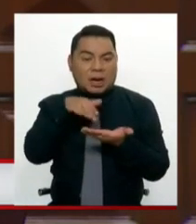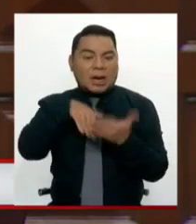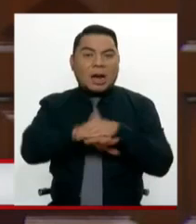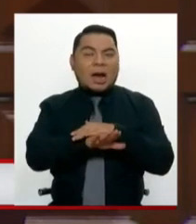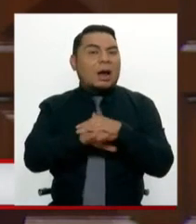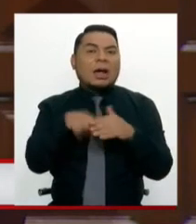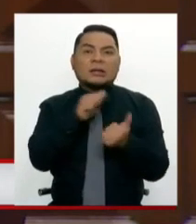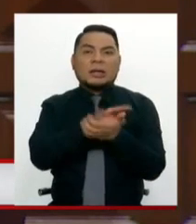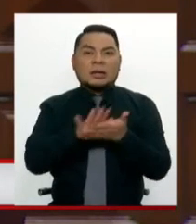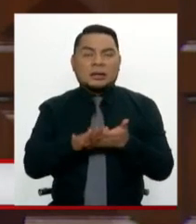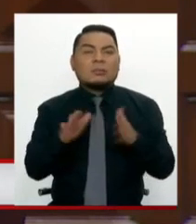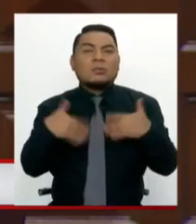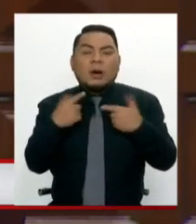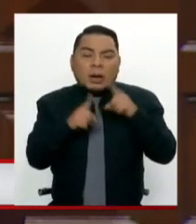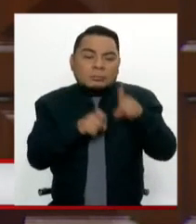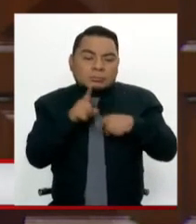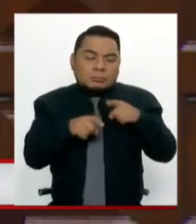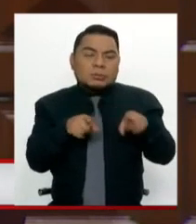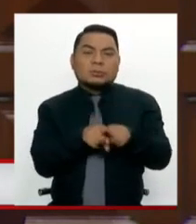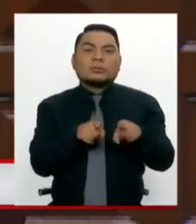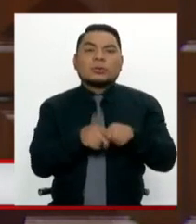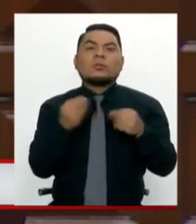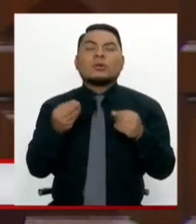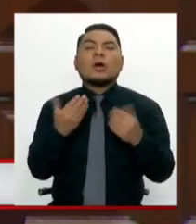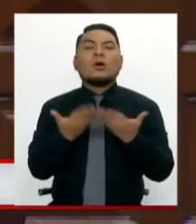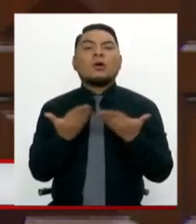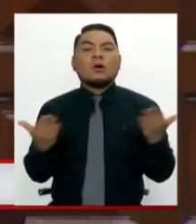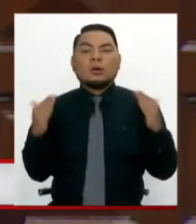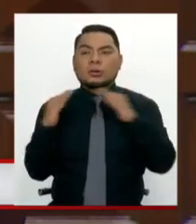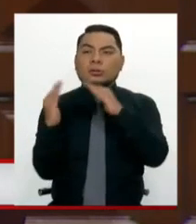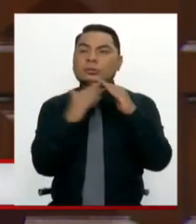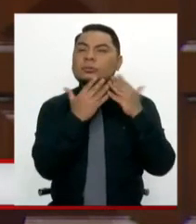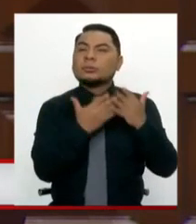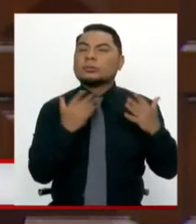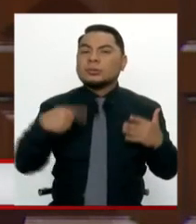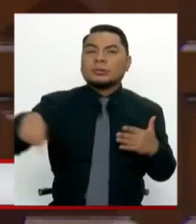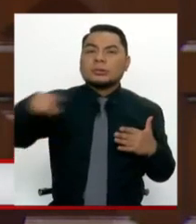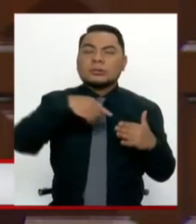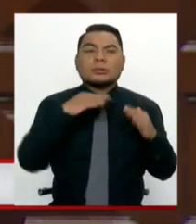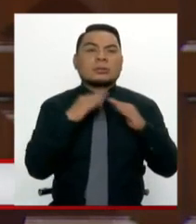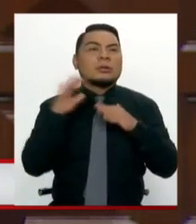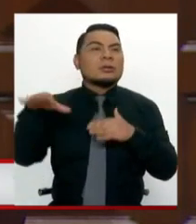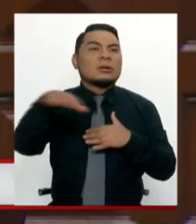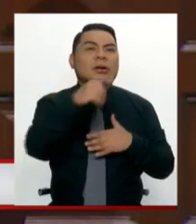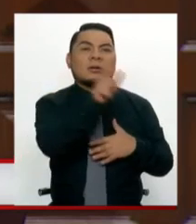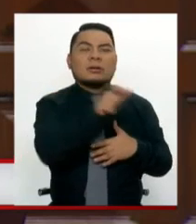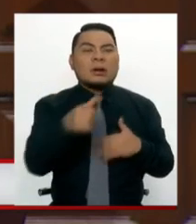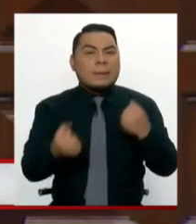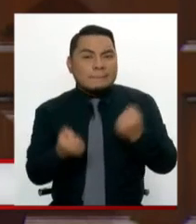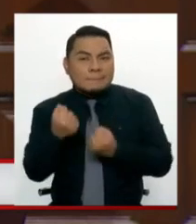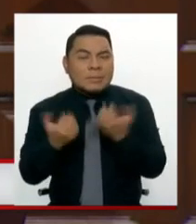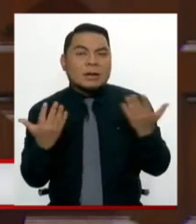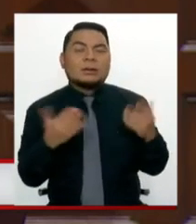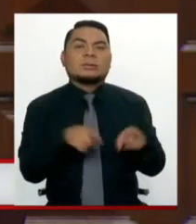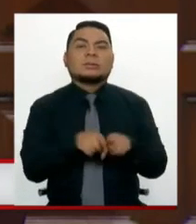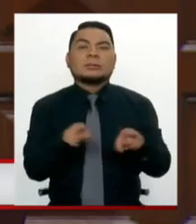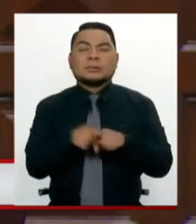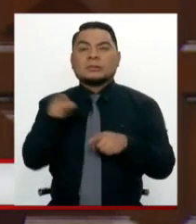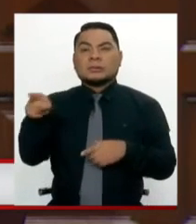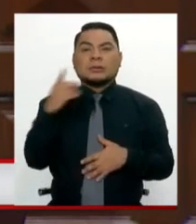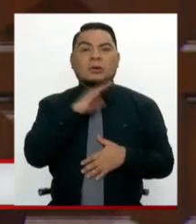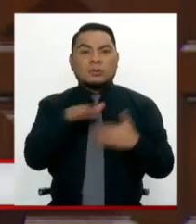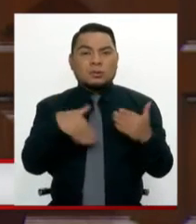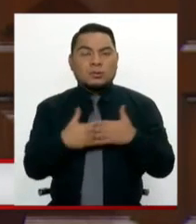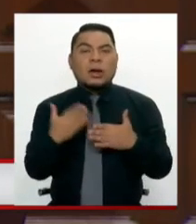gratuita para realizar consultas sobre la propiedad de bienes inmuebles de propiedad vehicular y sobre el